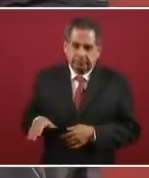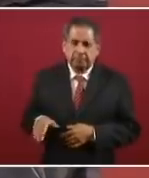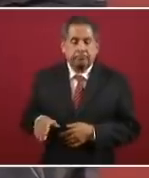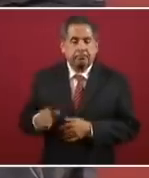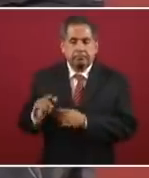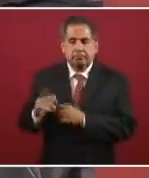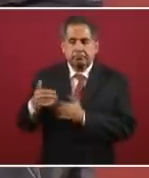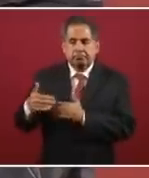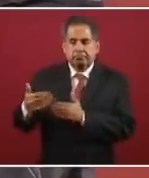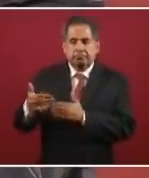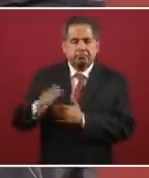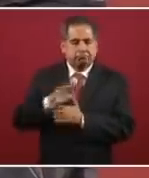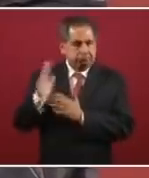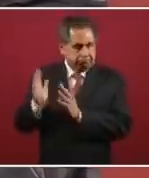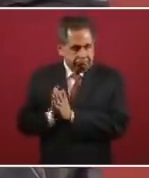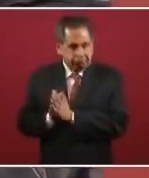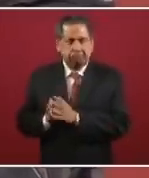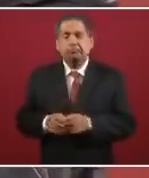posteriormente,